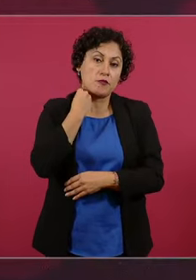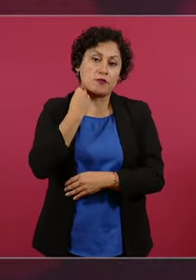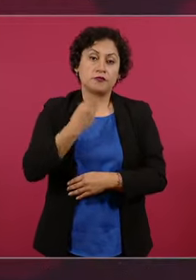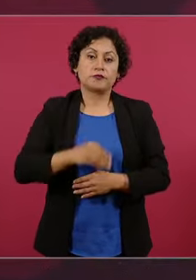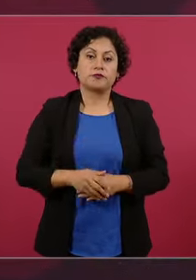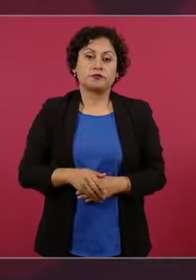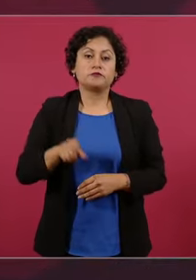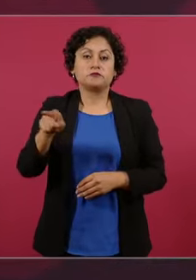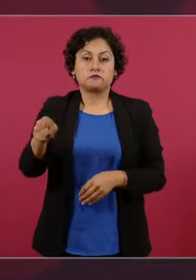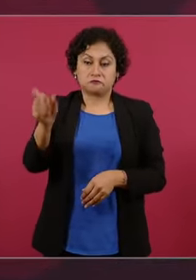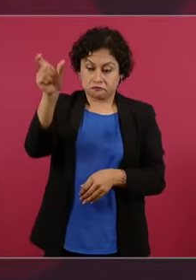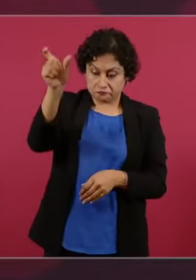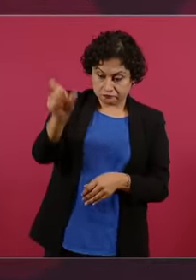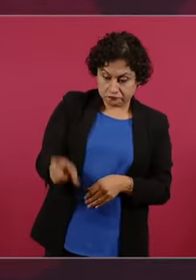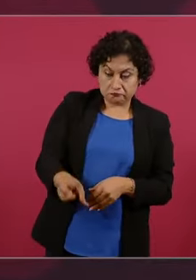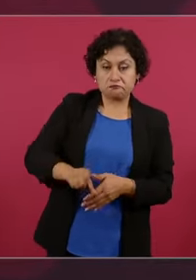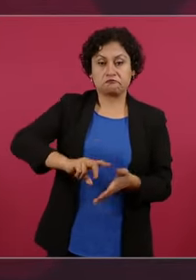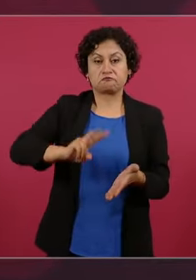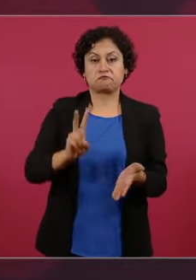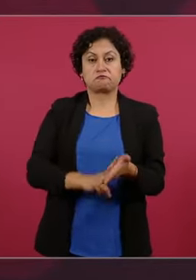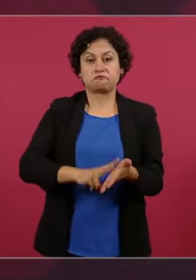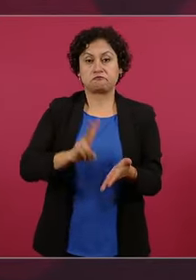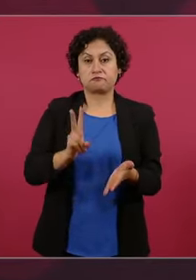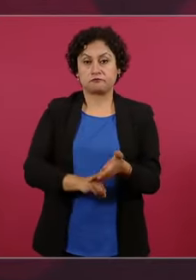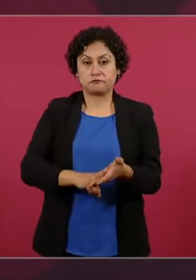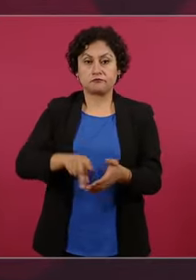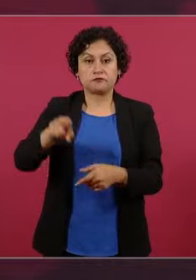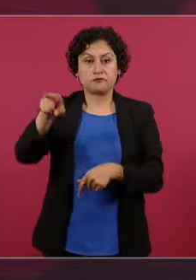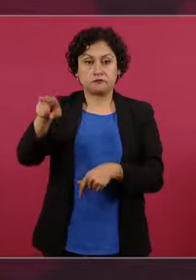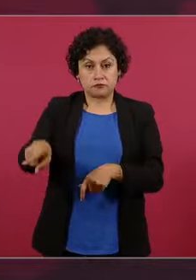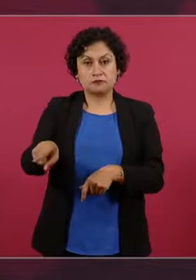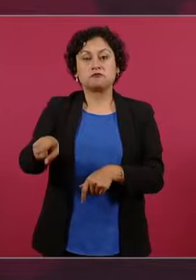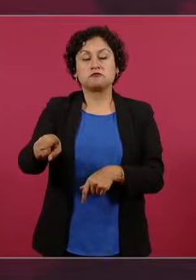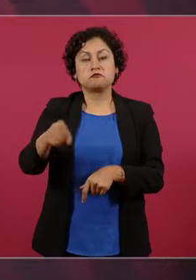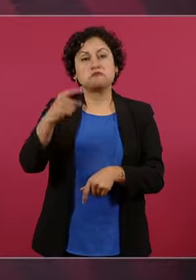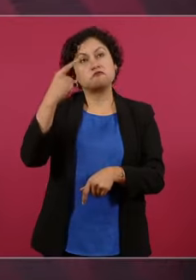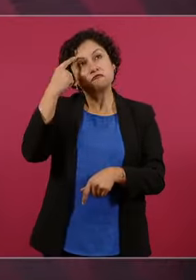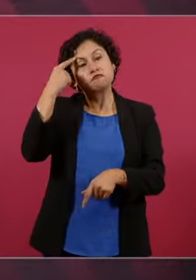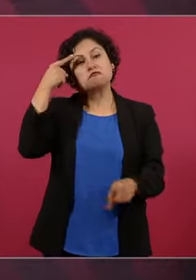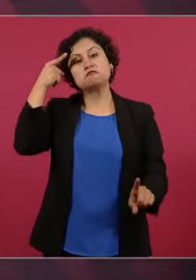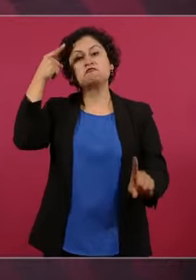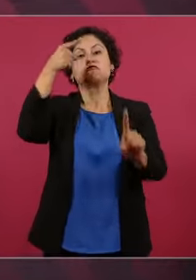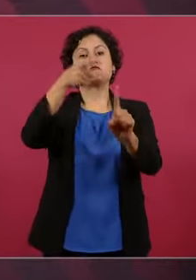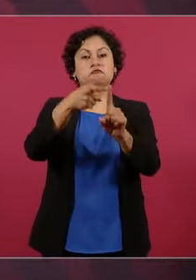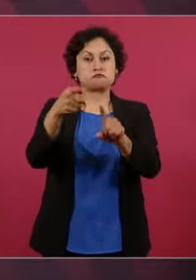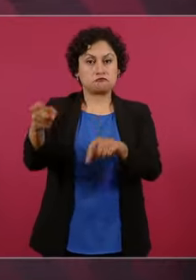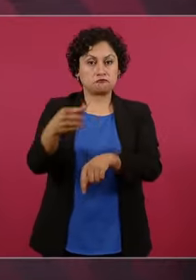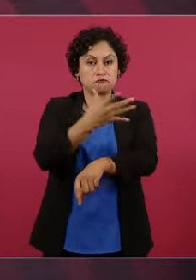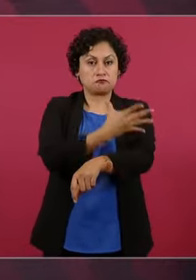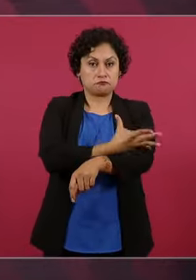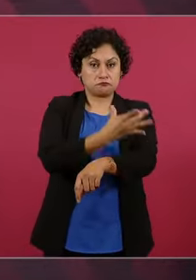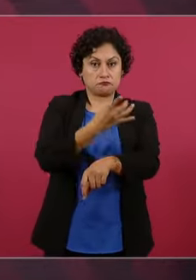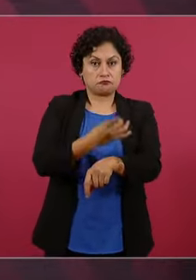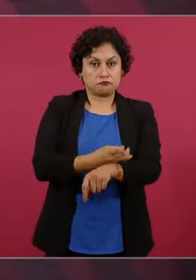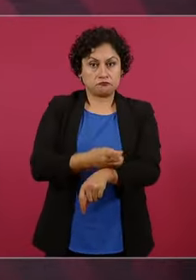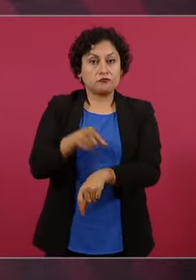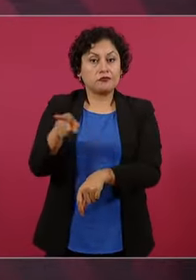con principios, con ideales, honesta, es la nueva